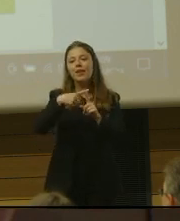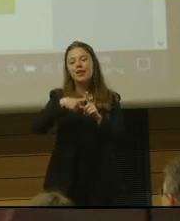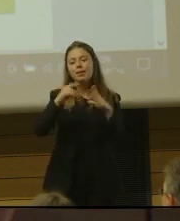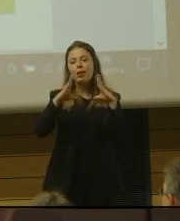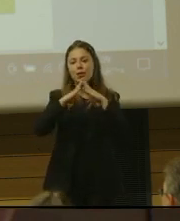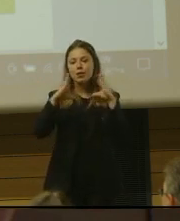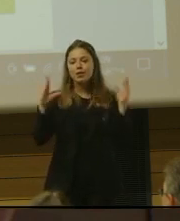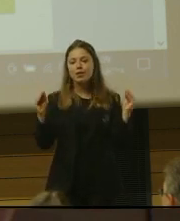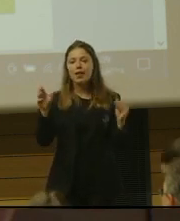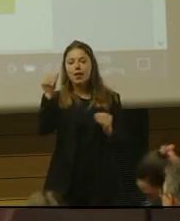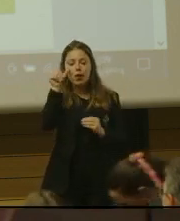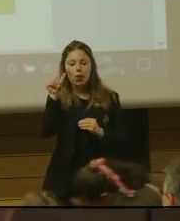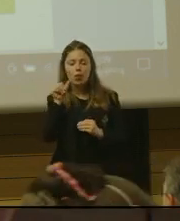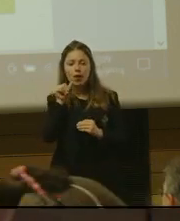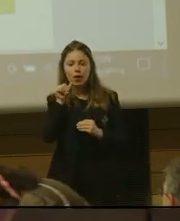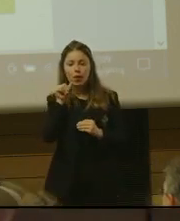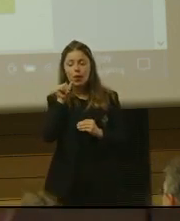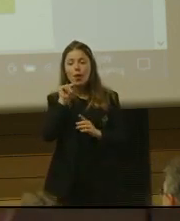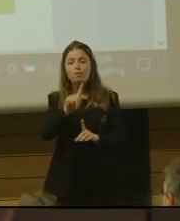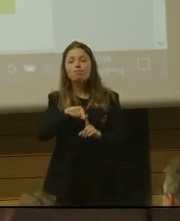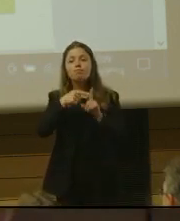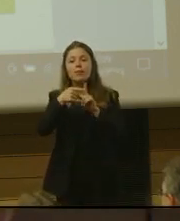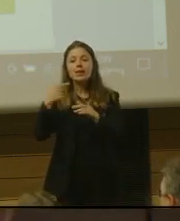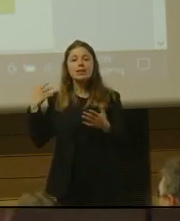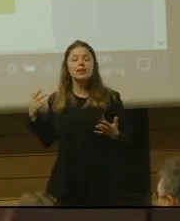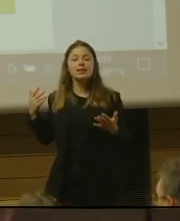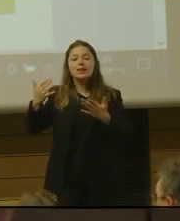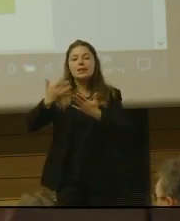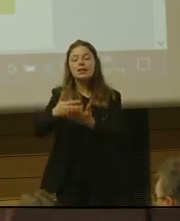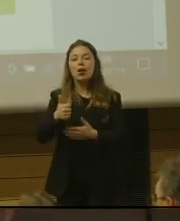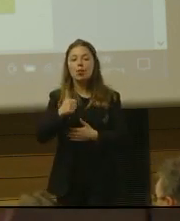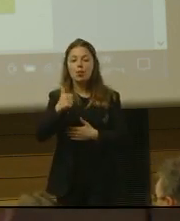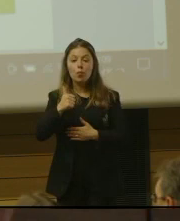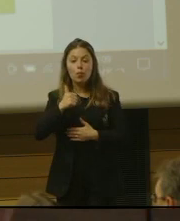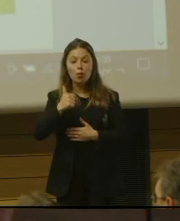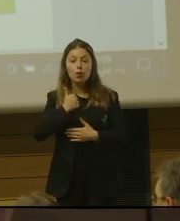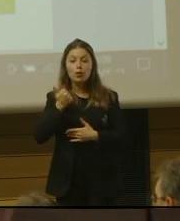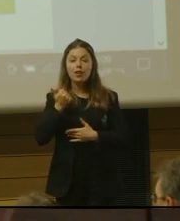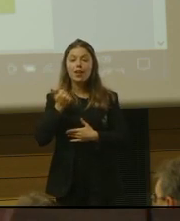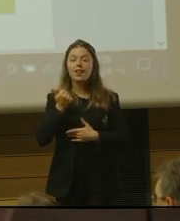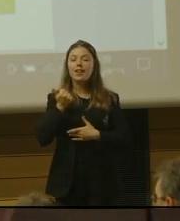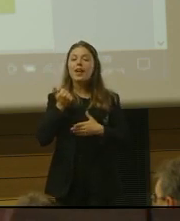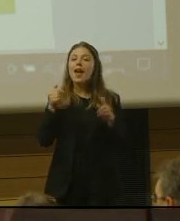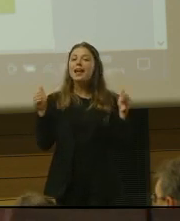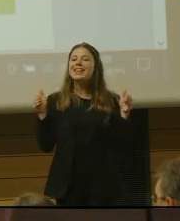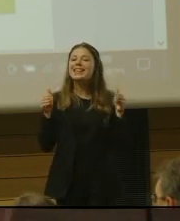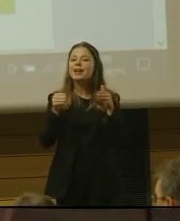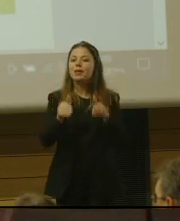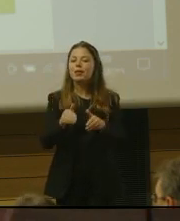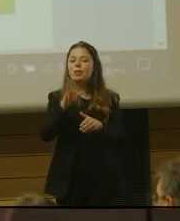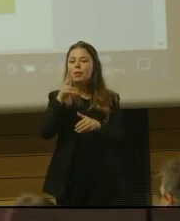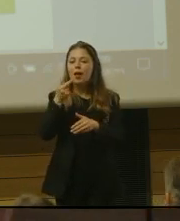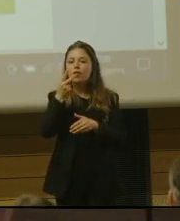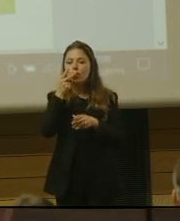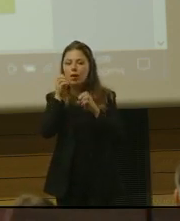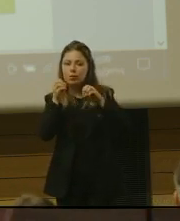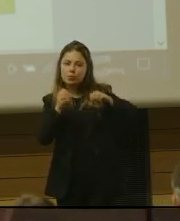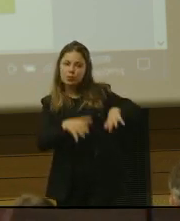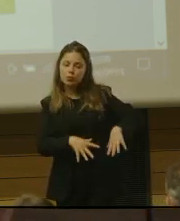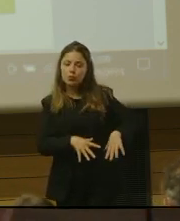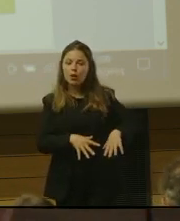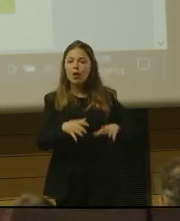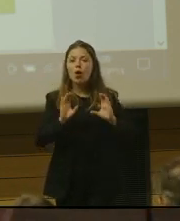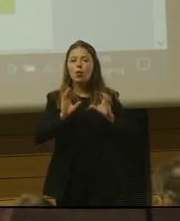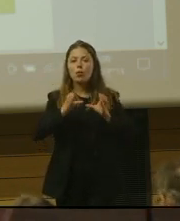de Oviedo. Y en su recorrido profesional pues, ha tenido la oportunidad de realizar intervenciones pues, para dejar de fumar en distintos